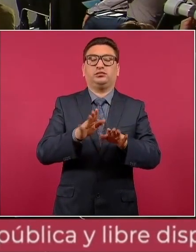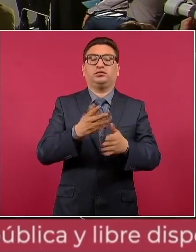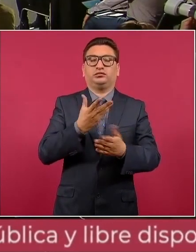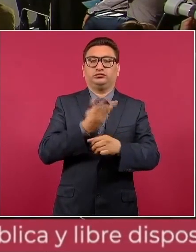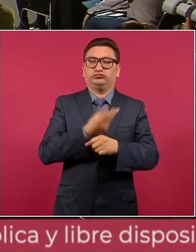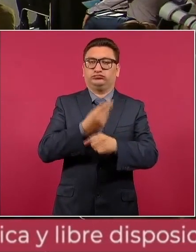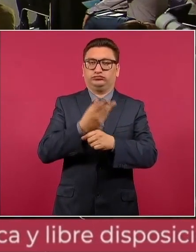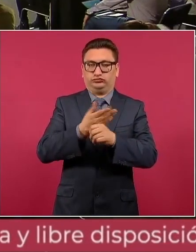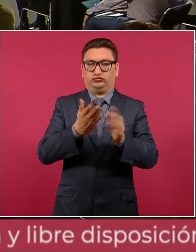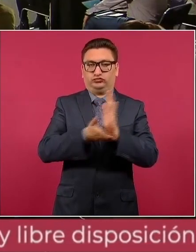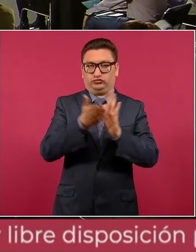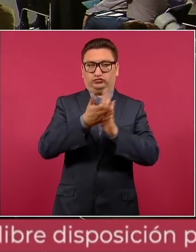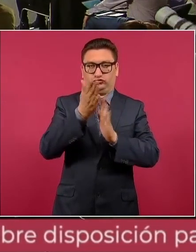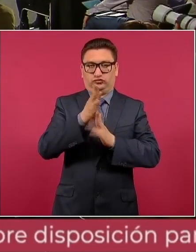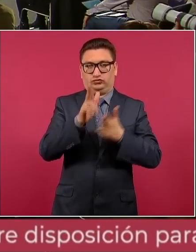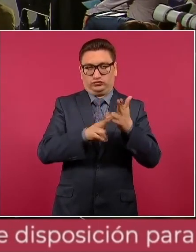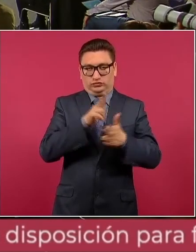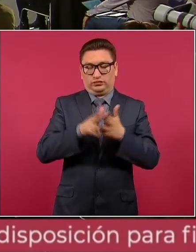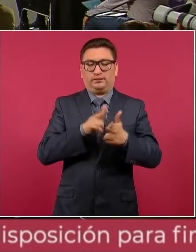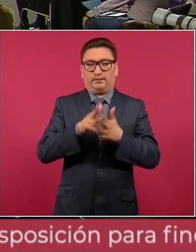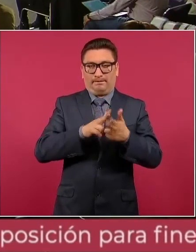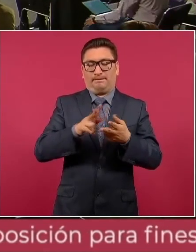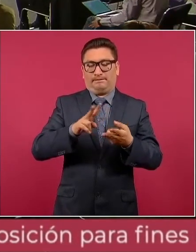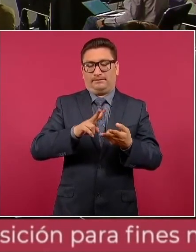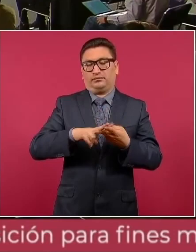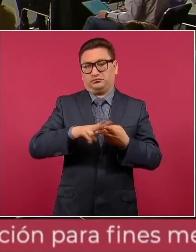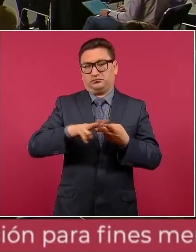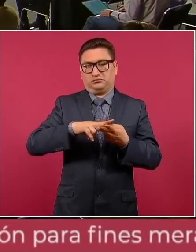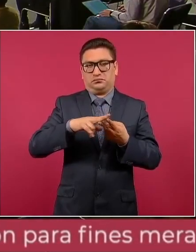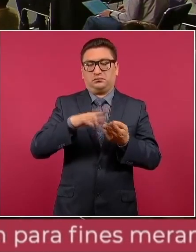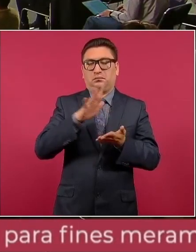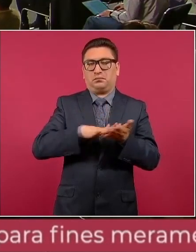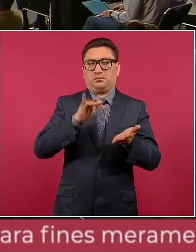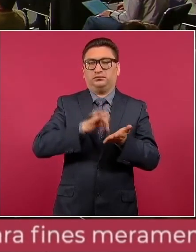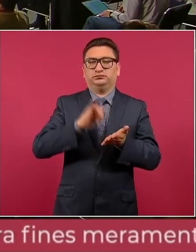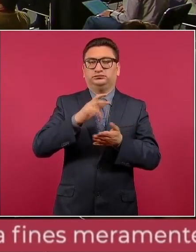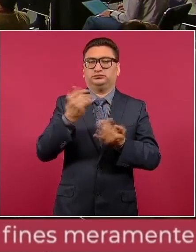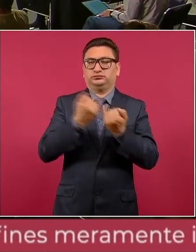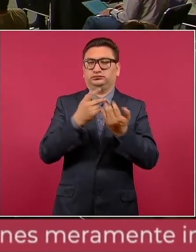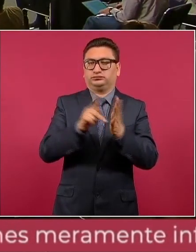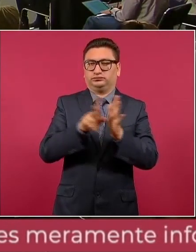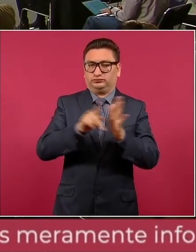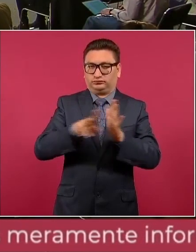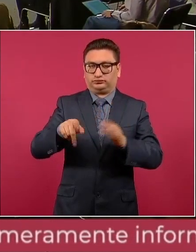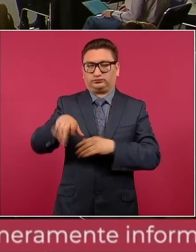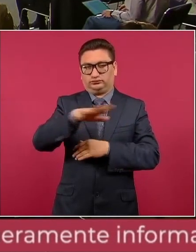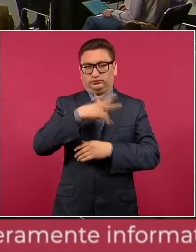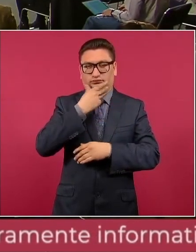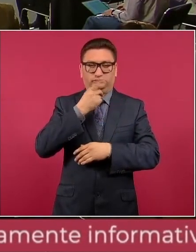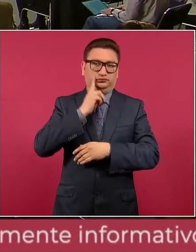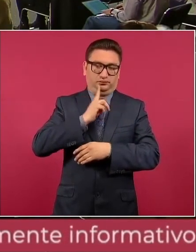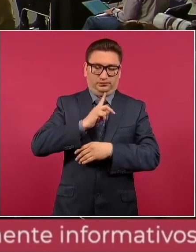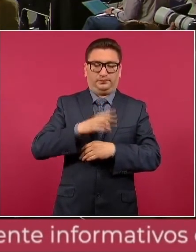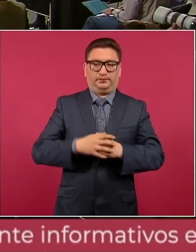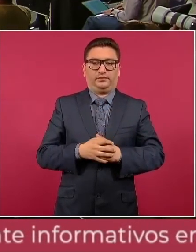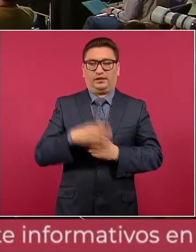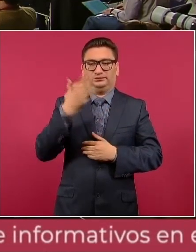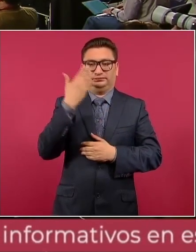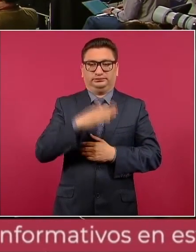Amigas, amigos de los medios, efectivamente en este